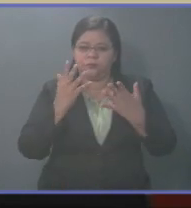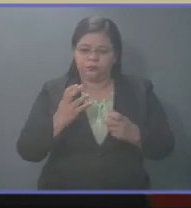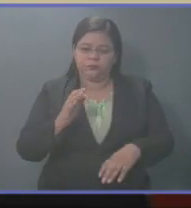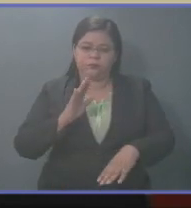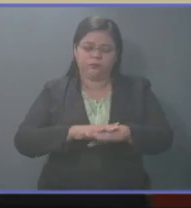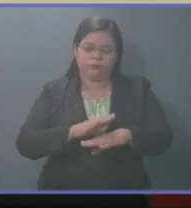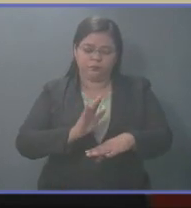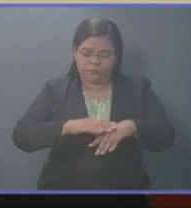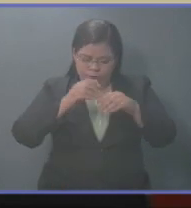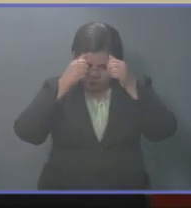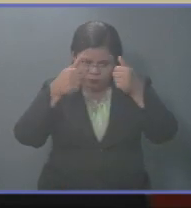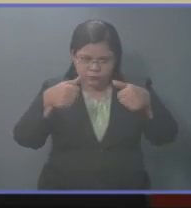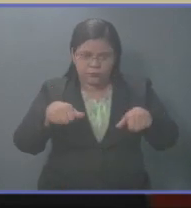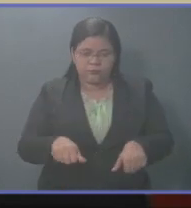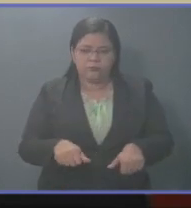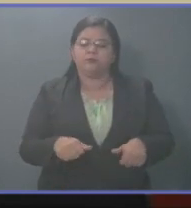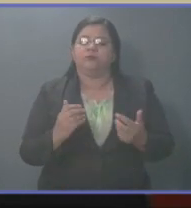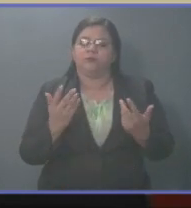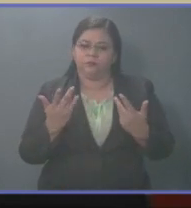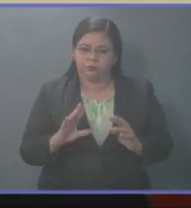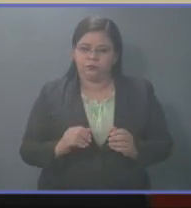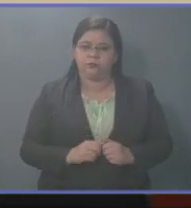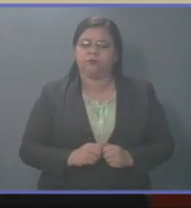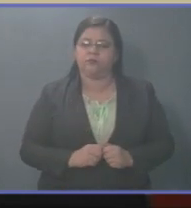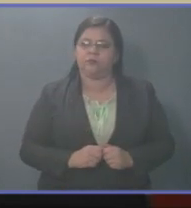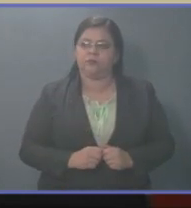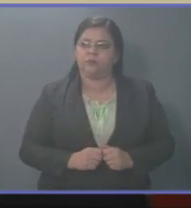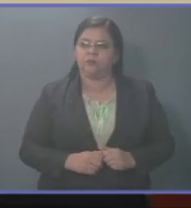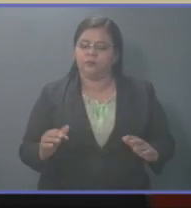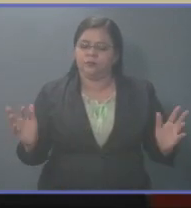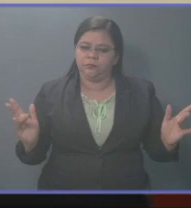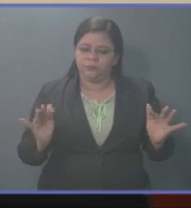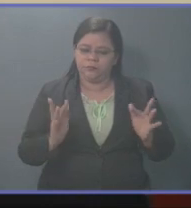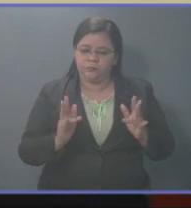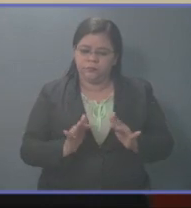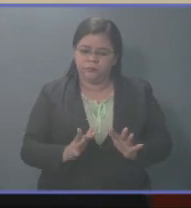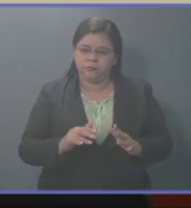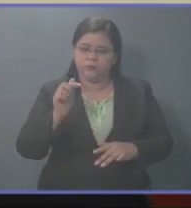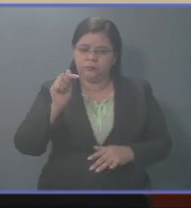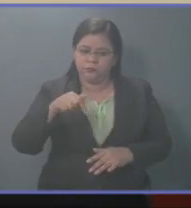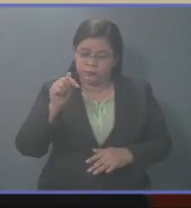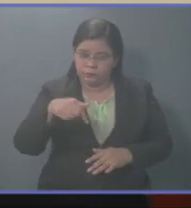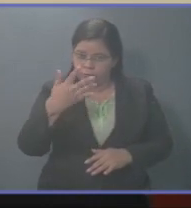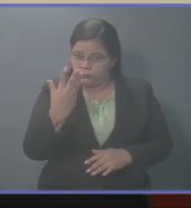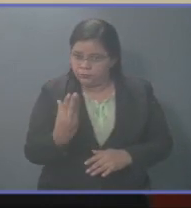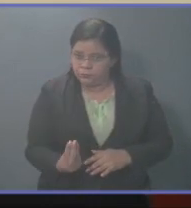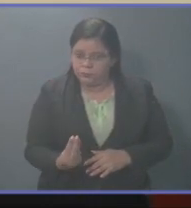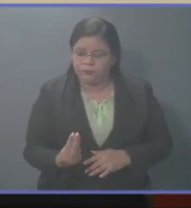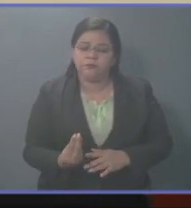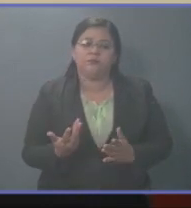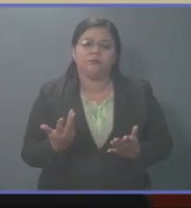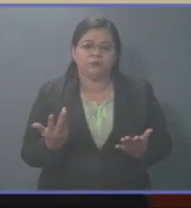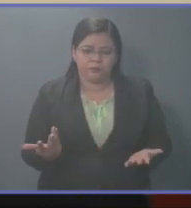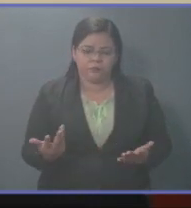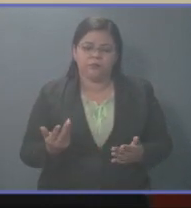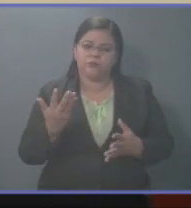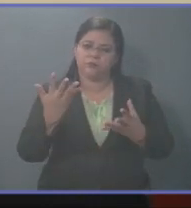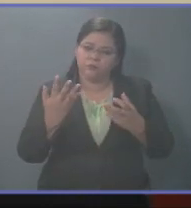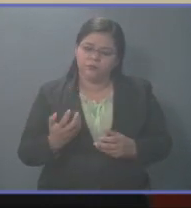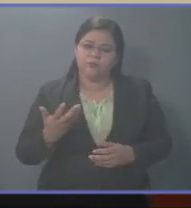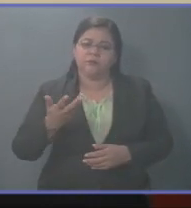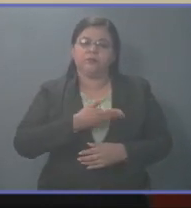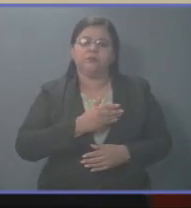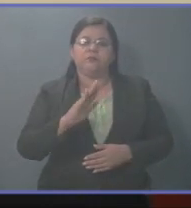el acuerdo adoptado por dicho Consejo en la sesión celebrada en esta misma fecha, a través del cual se hace uso